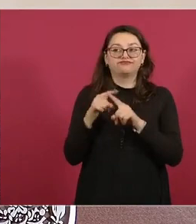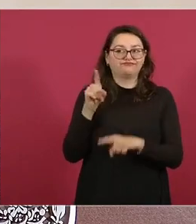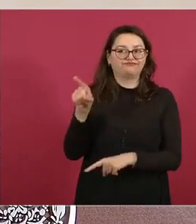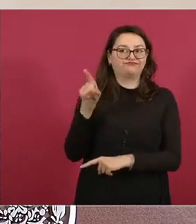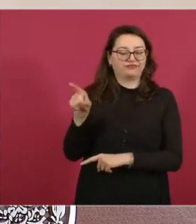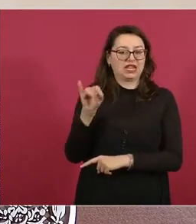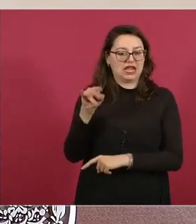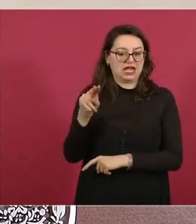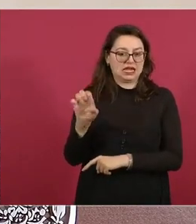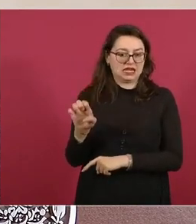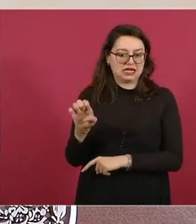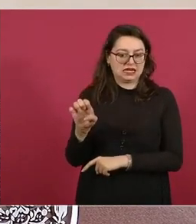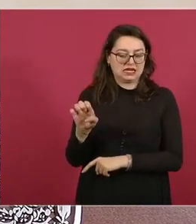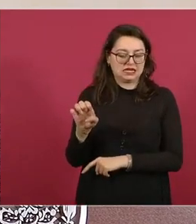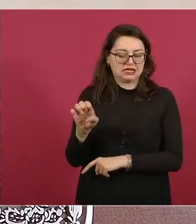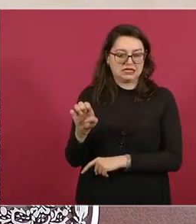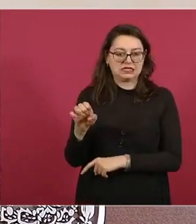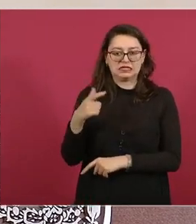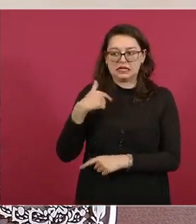la